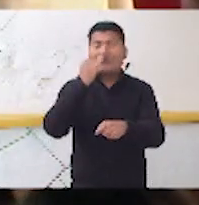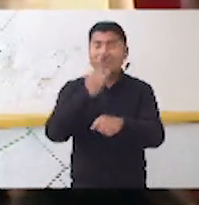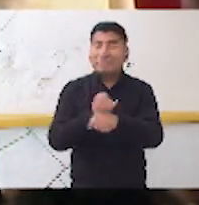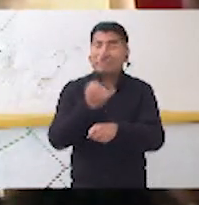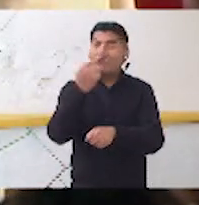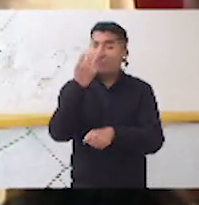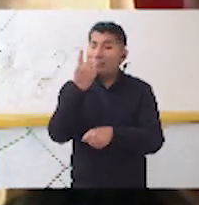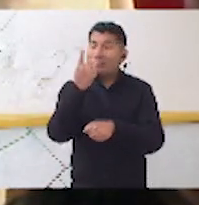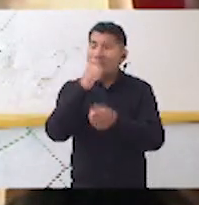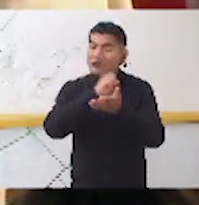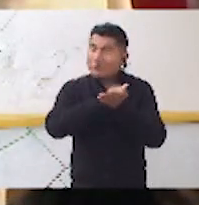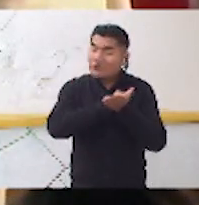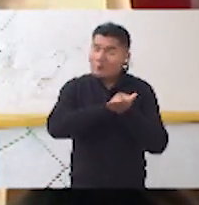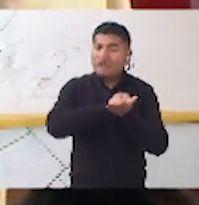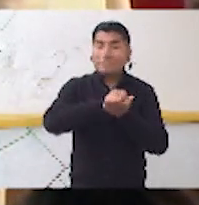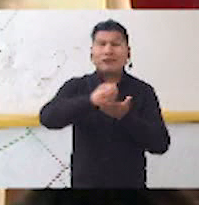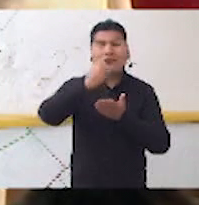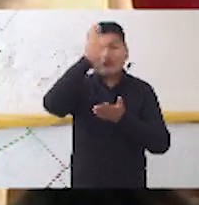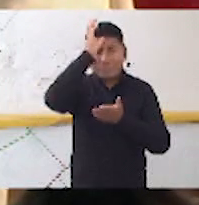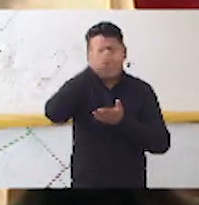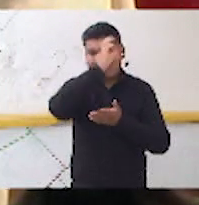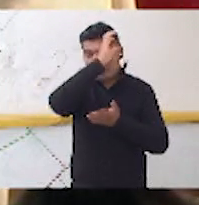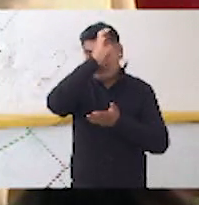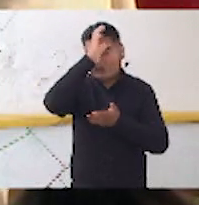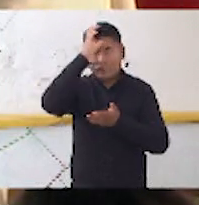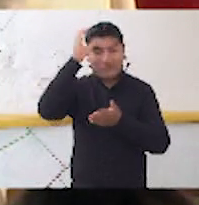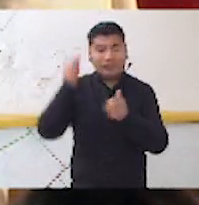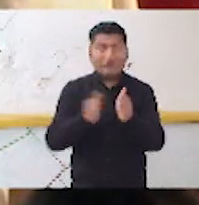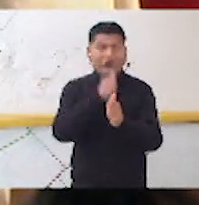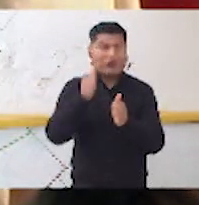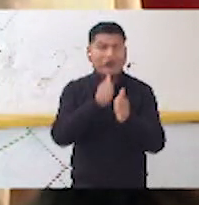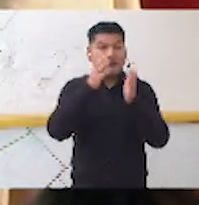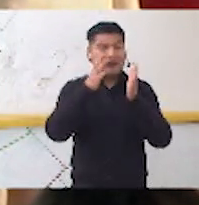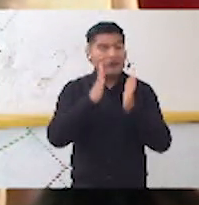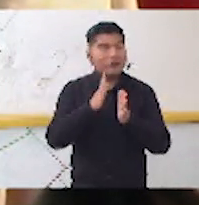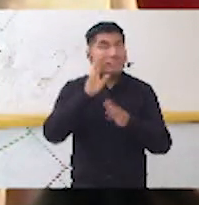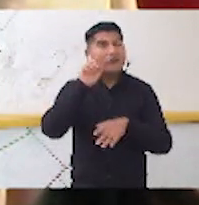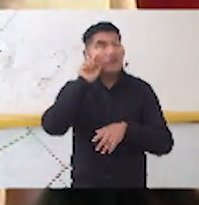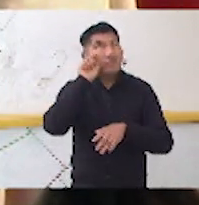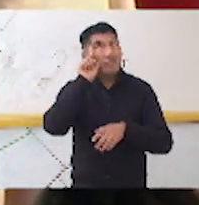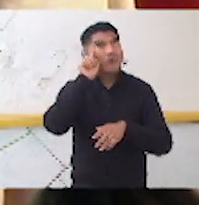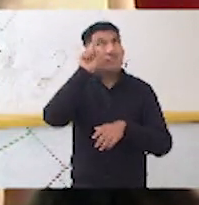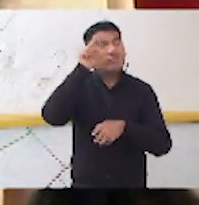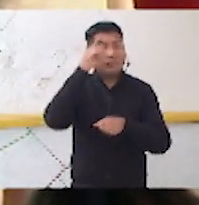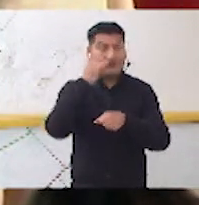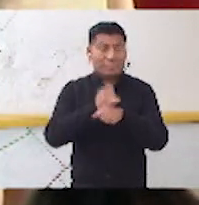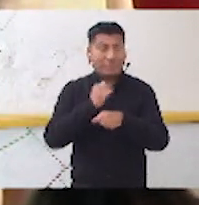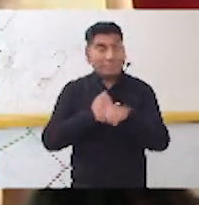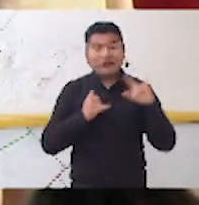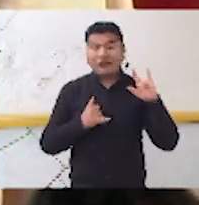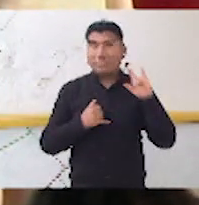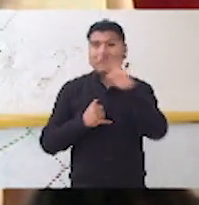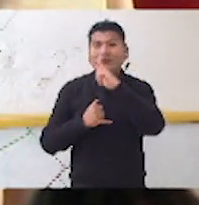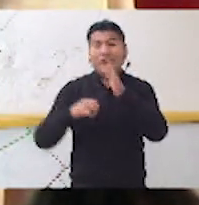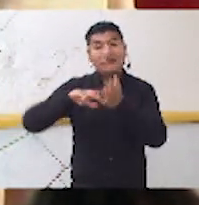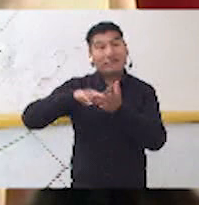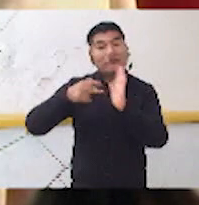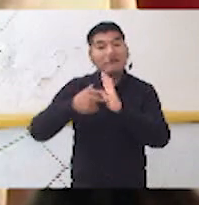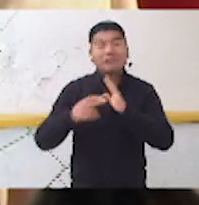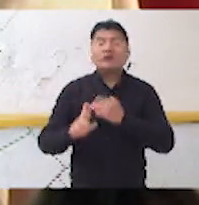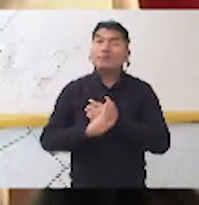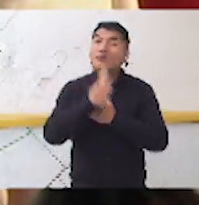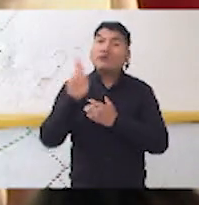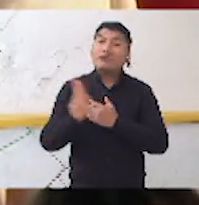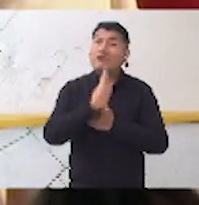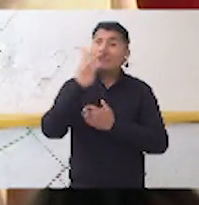una, santa, católica y apostólica, haz que tu Iglesia del Alto sea signo e instrumento